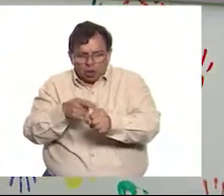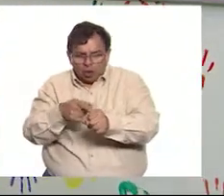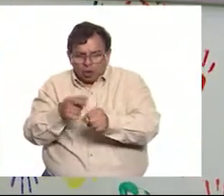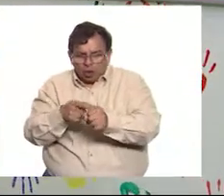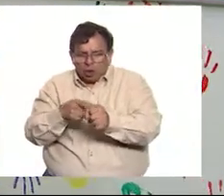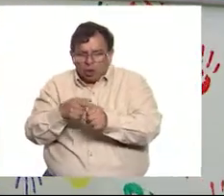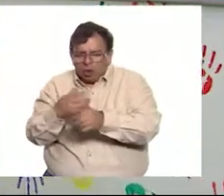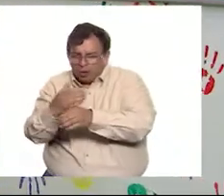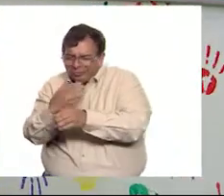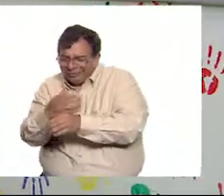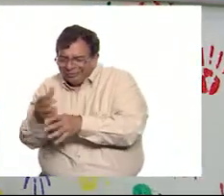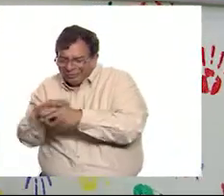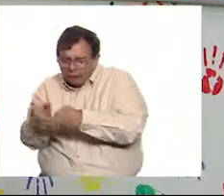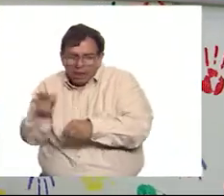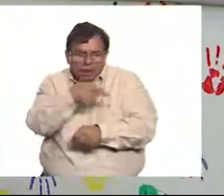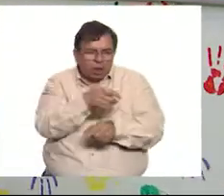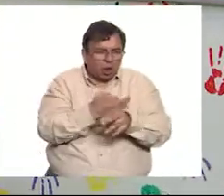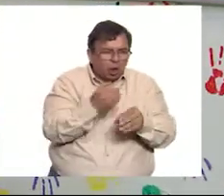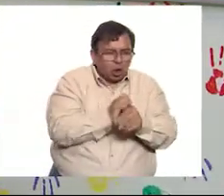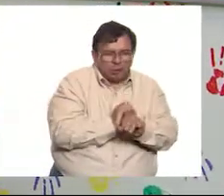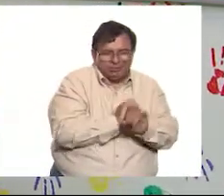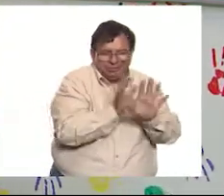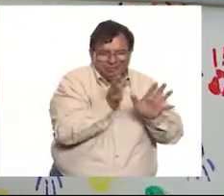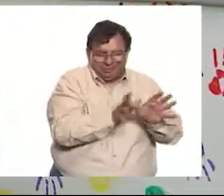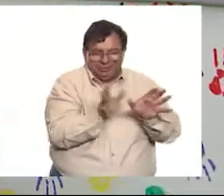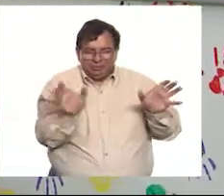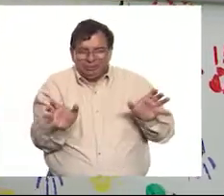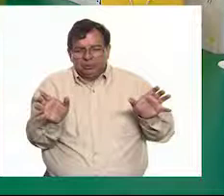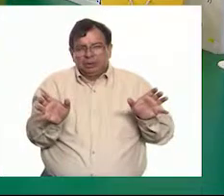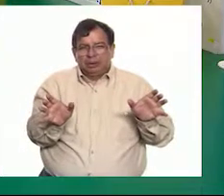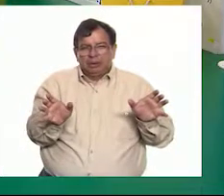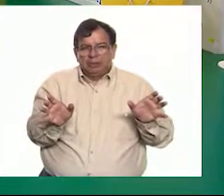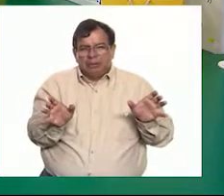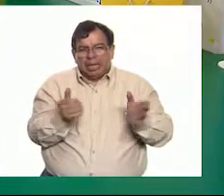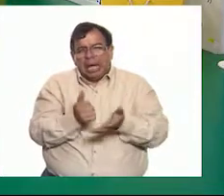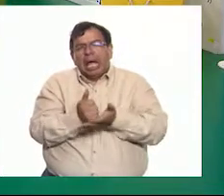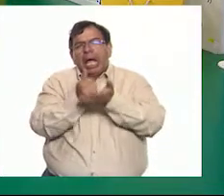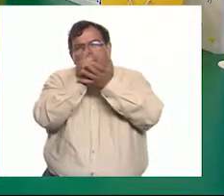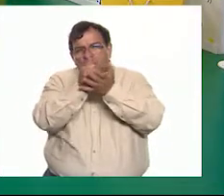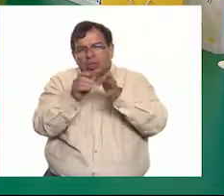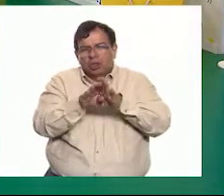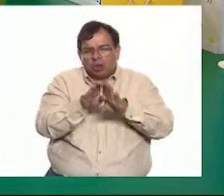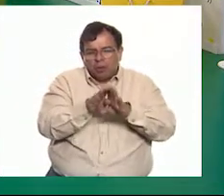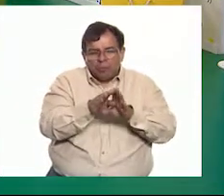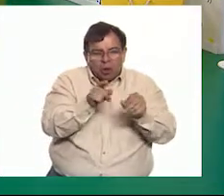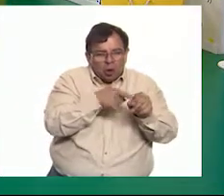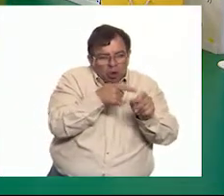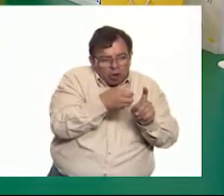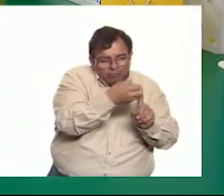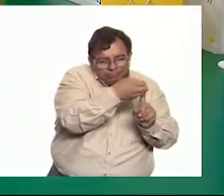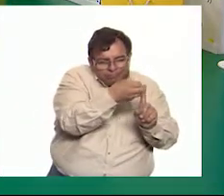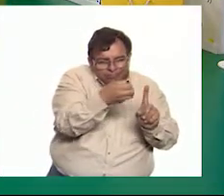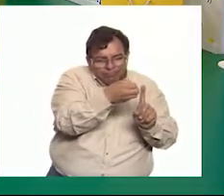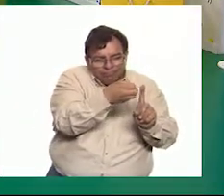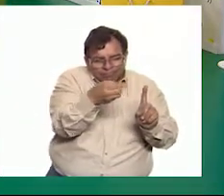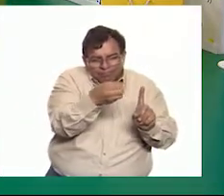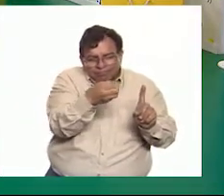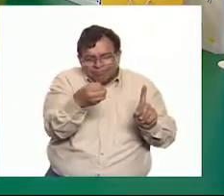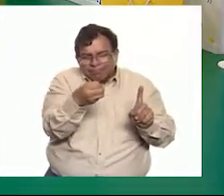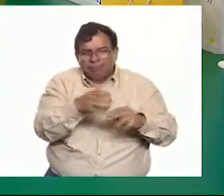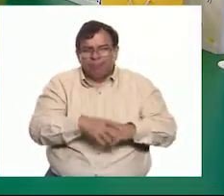y los colores fríos? Ah, eso me parece muy bien porque eso también ayuda a que se formen los patrones, es ir poniendo orden, ¿verdad? Claro que